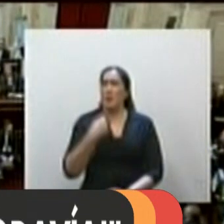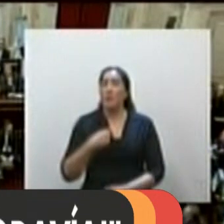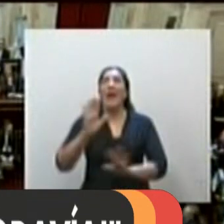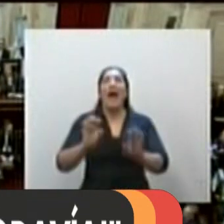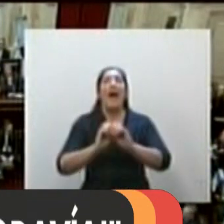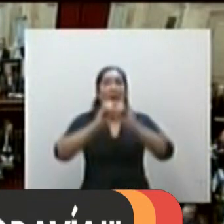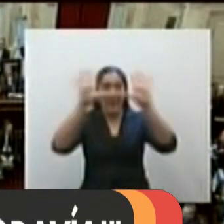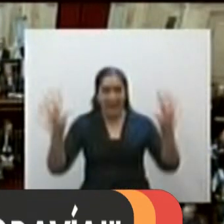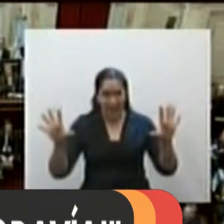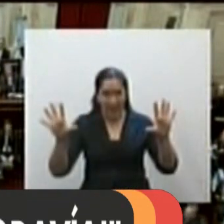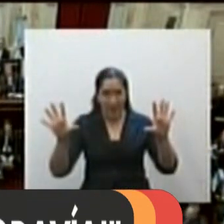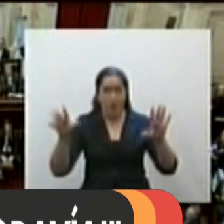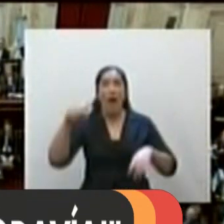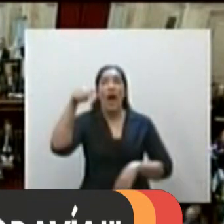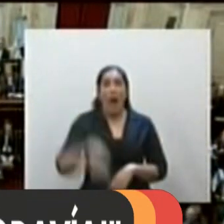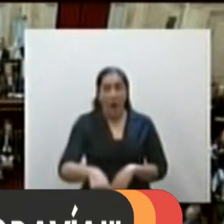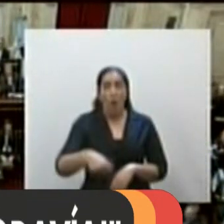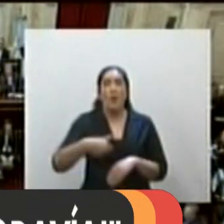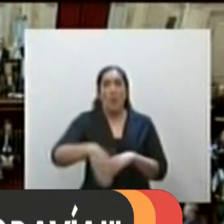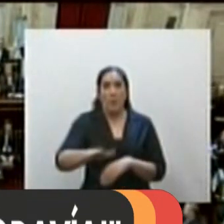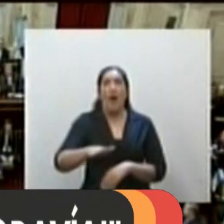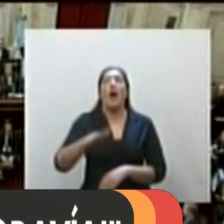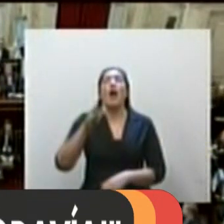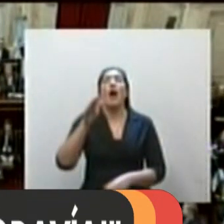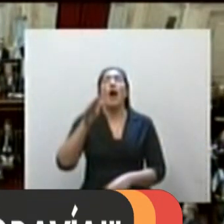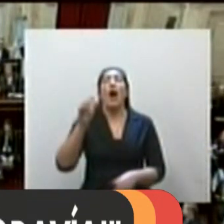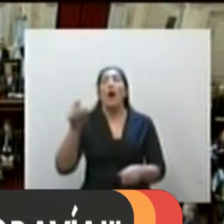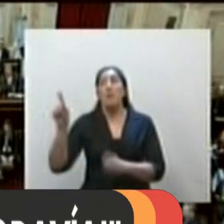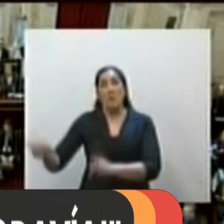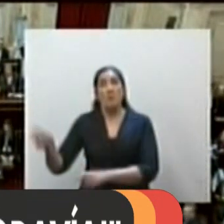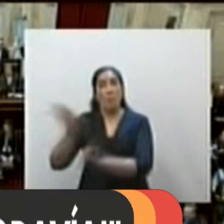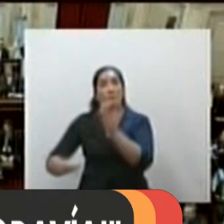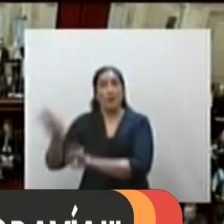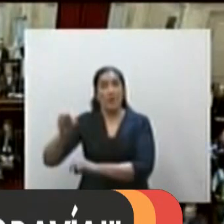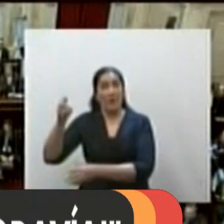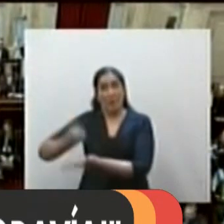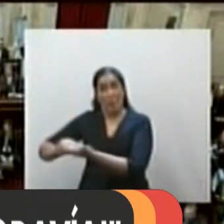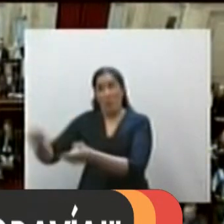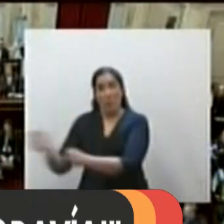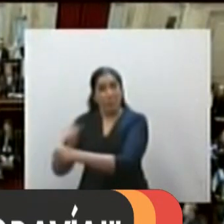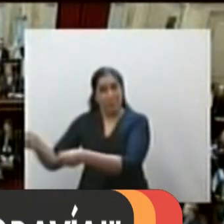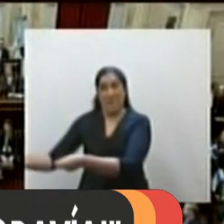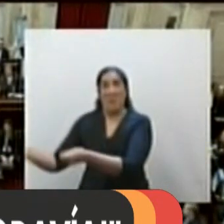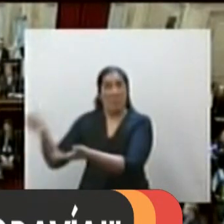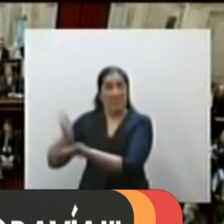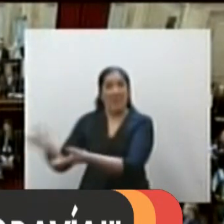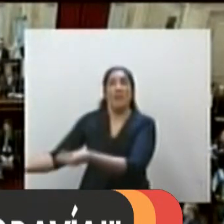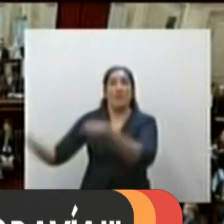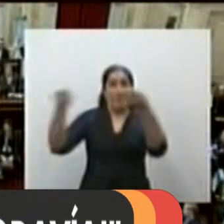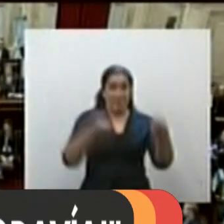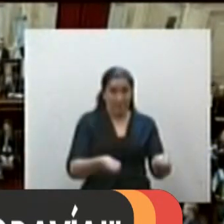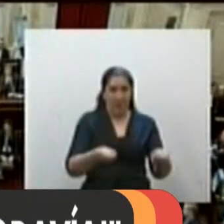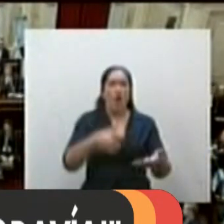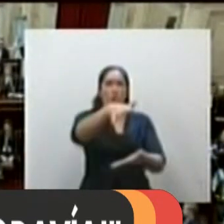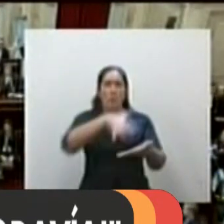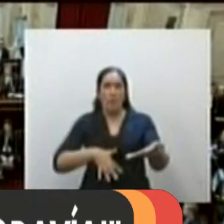Aclaro que vamos a votar la media sanción que viene de diputados en general y vamos